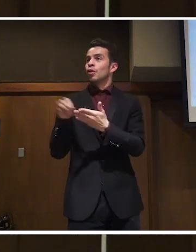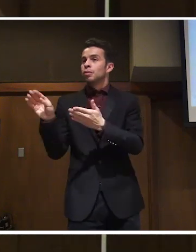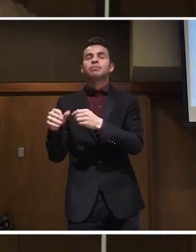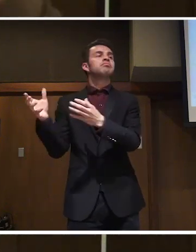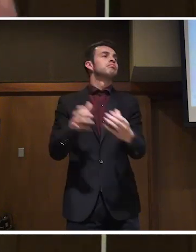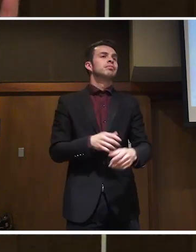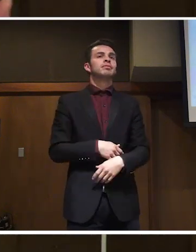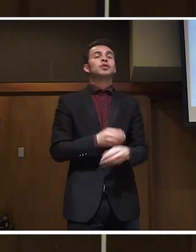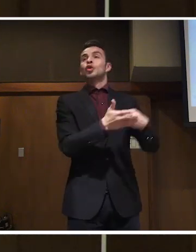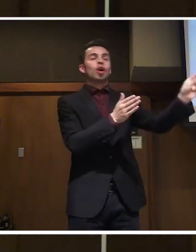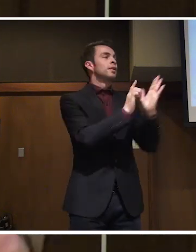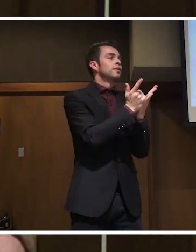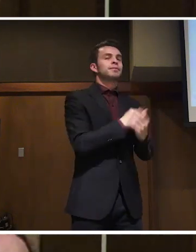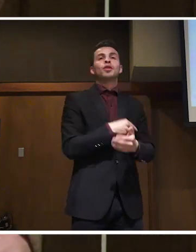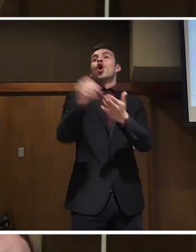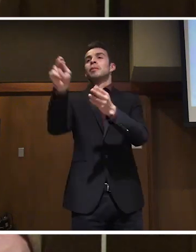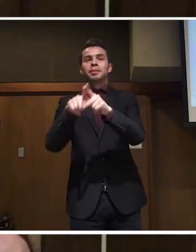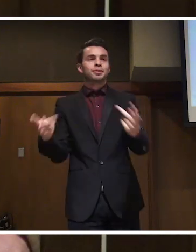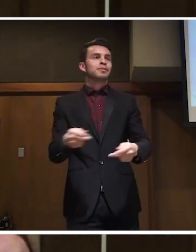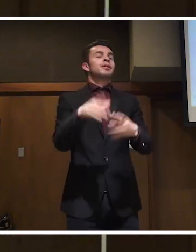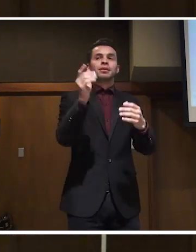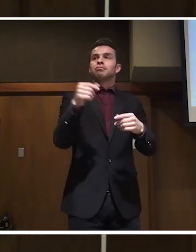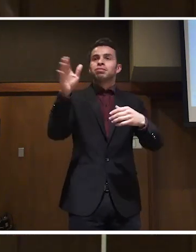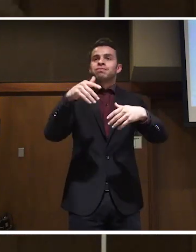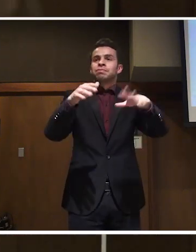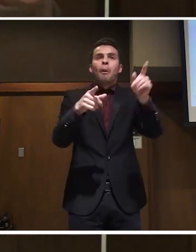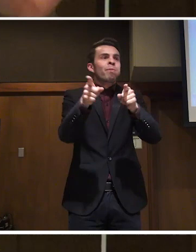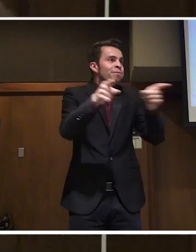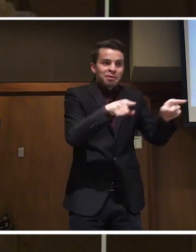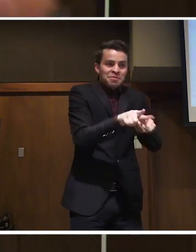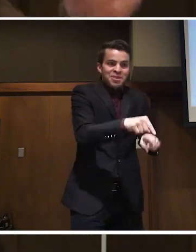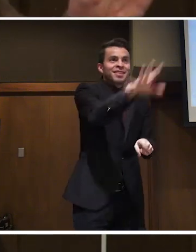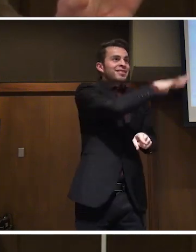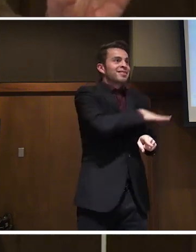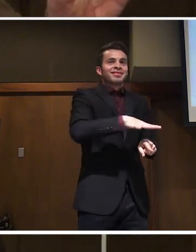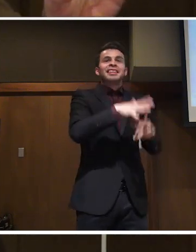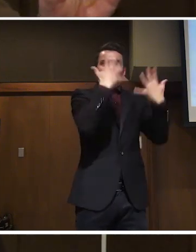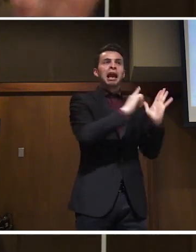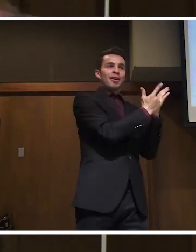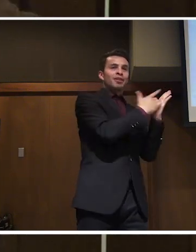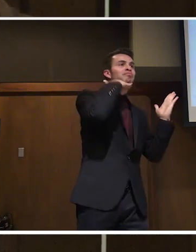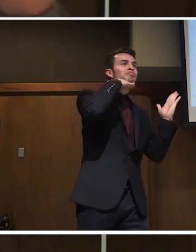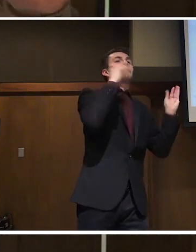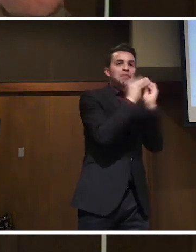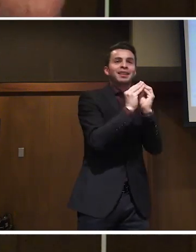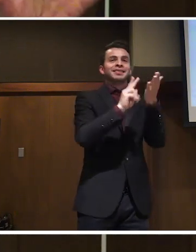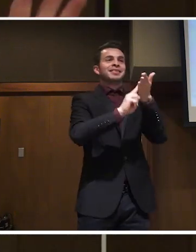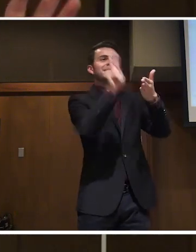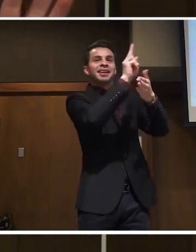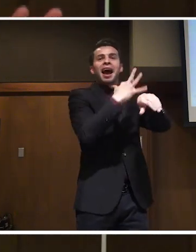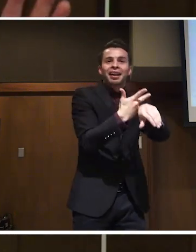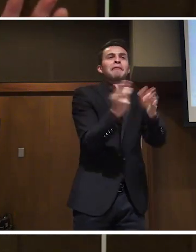biblioteca con una importante colección de arte. Y lo mismo pasó con el Museo del Oro, es otro cuento separado, pero el Museo del Oro también lo hicieron sin